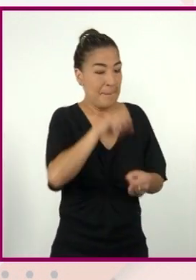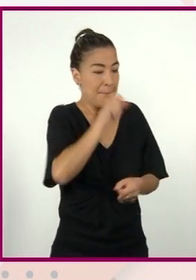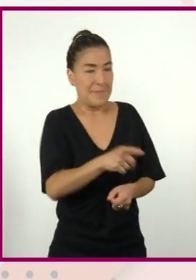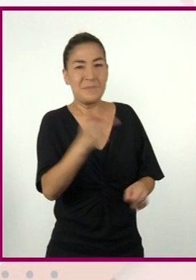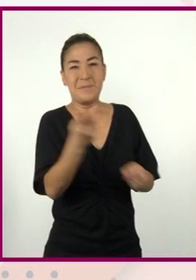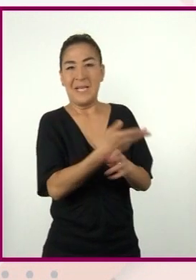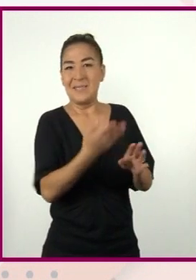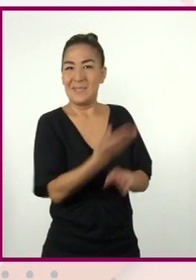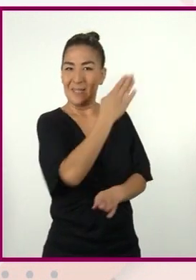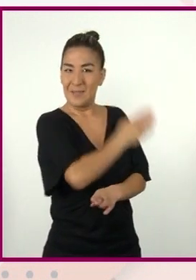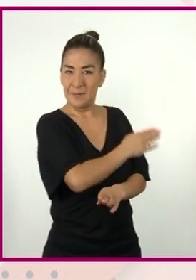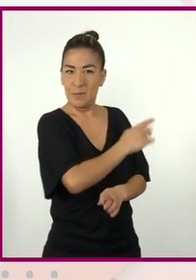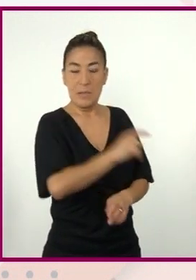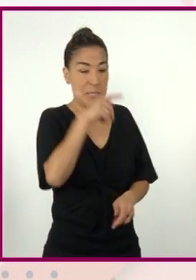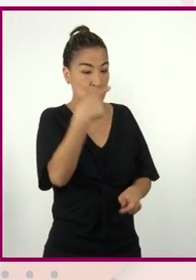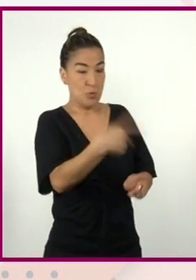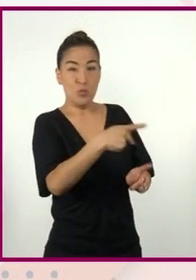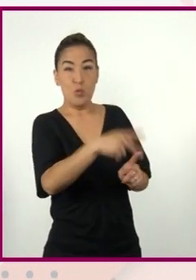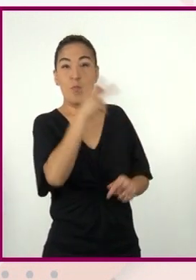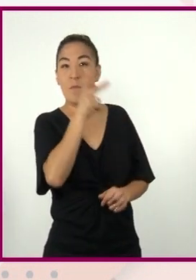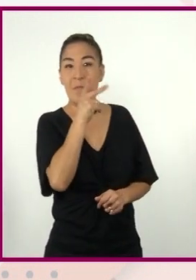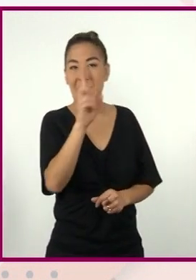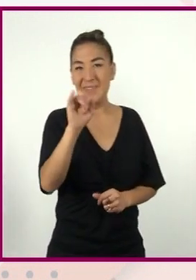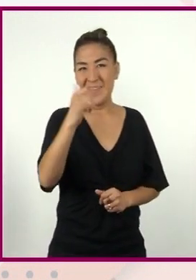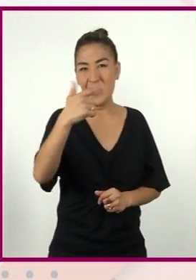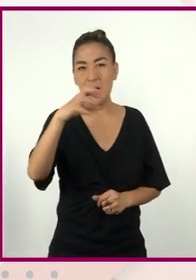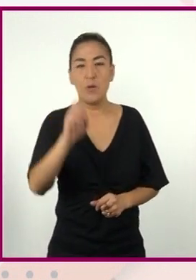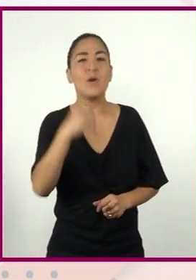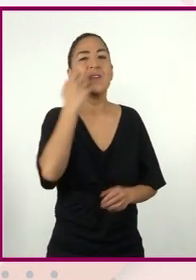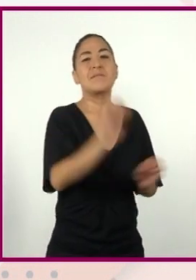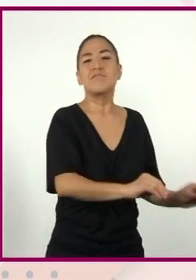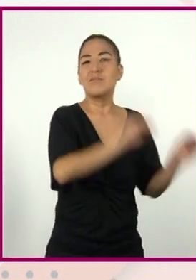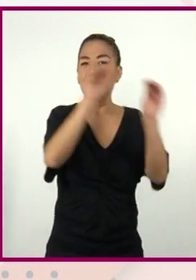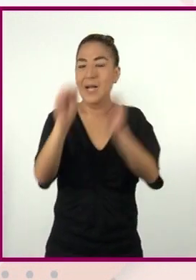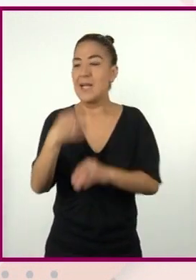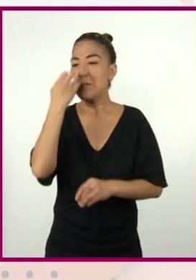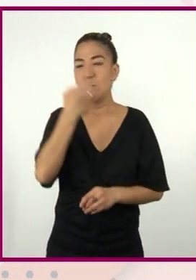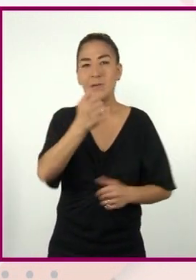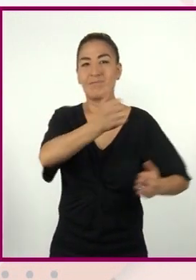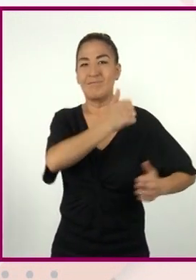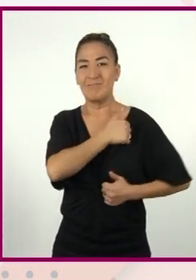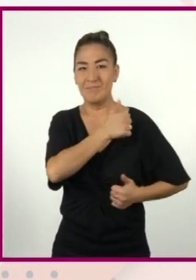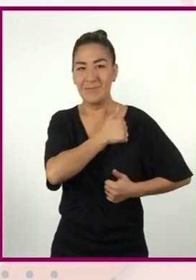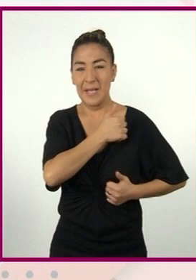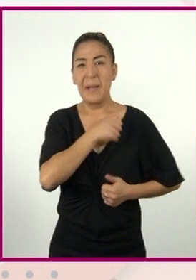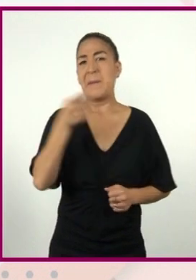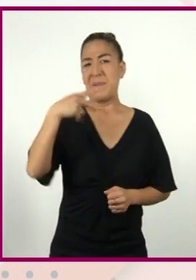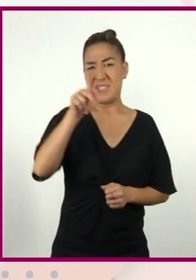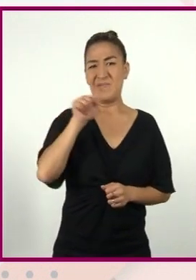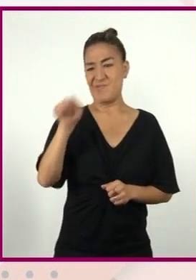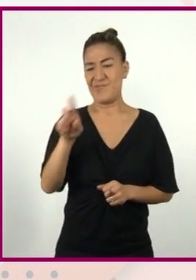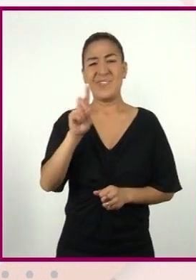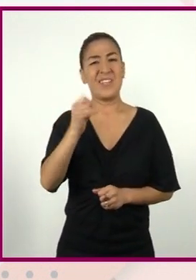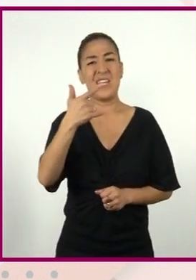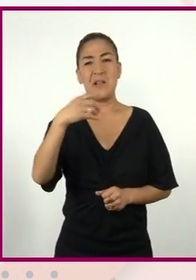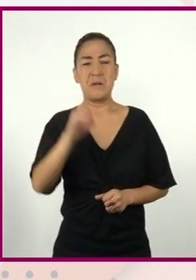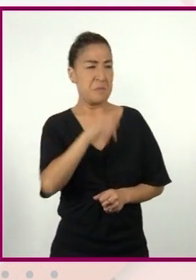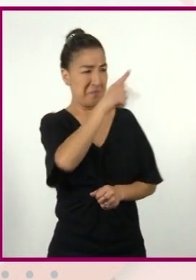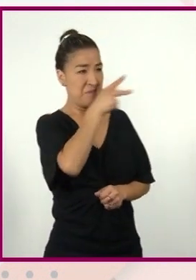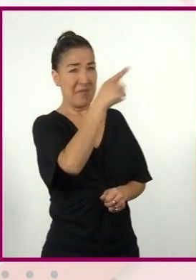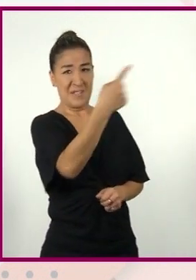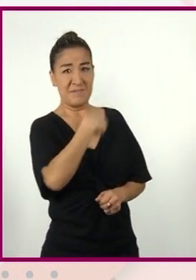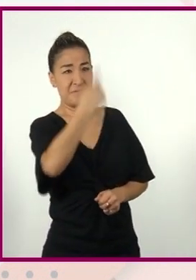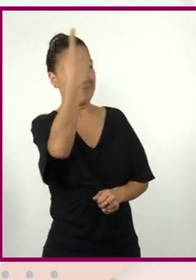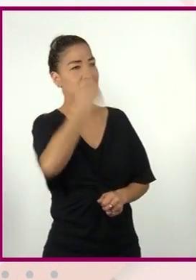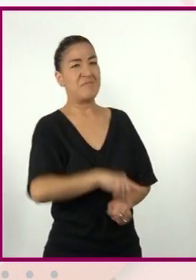pasado. Su padre prefería que Diego ingresara al colegio militar, pero él, en contra de esos